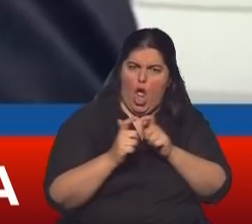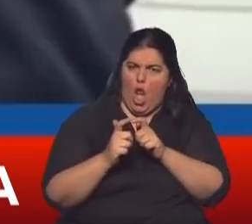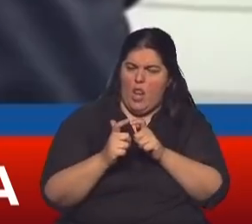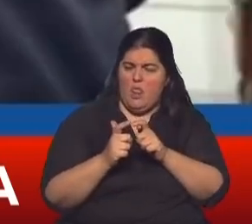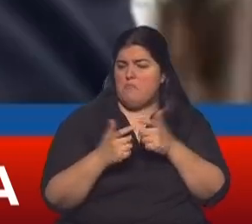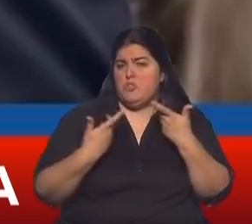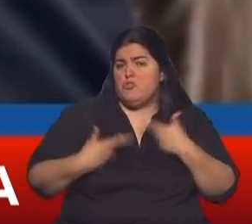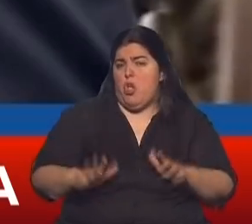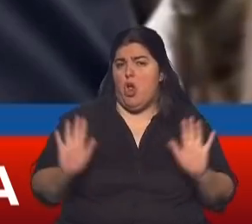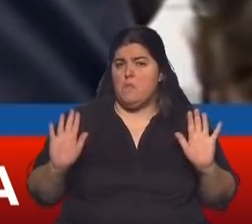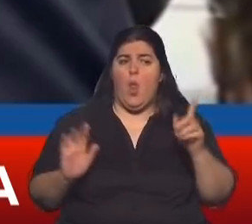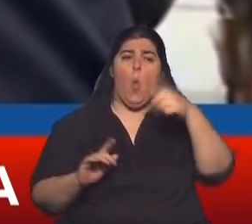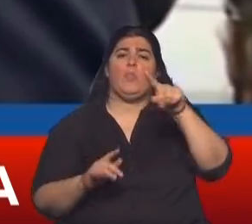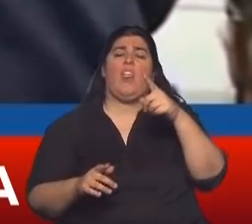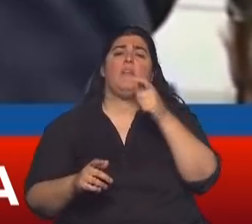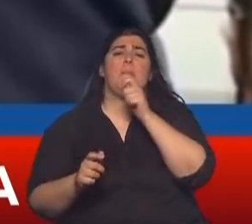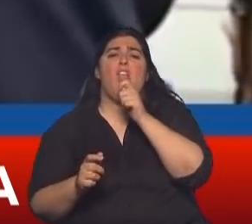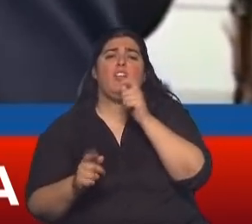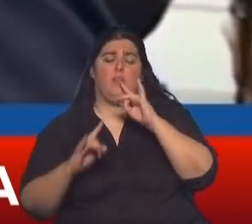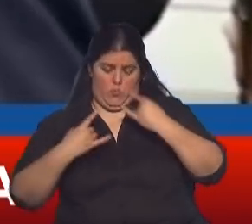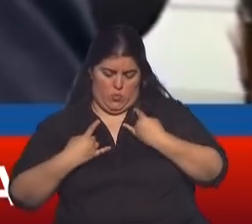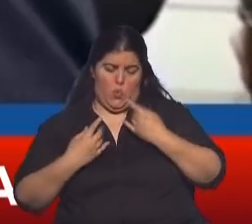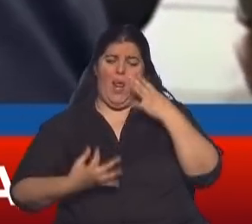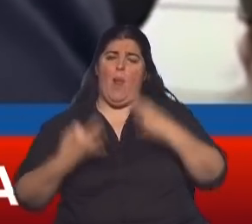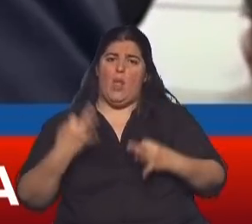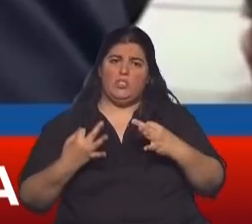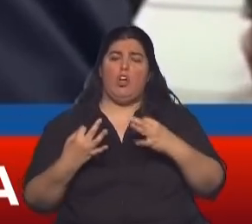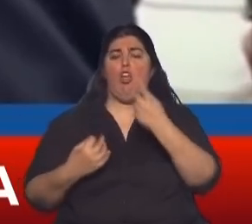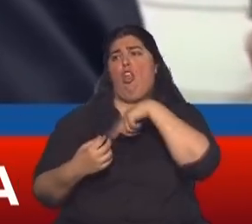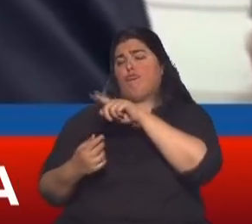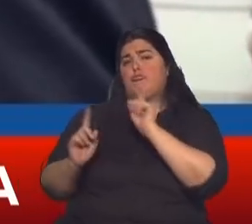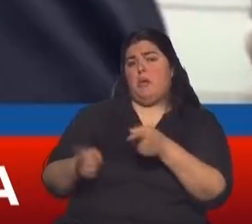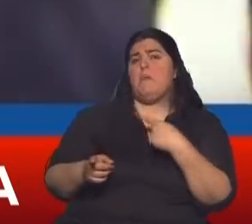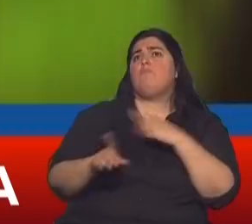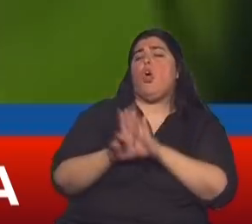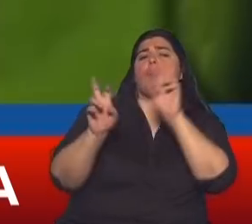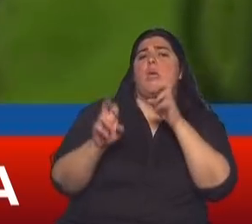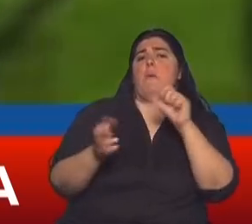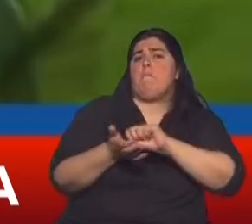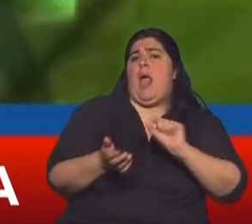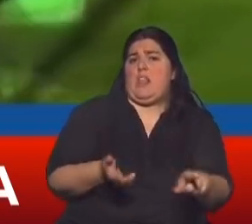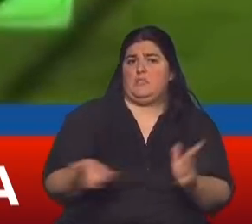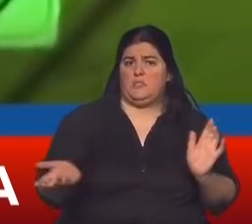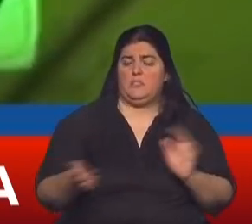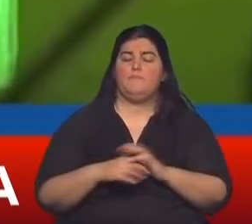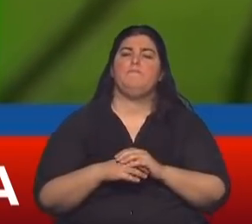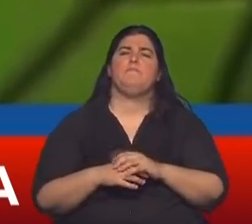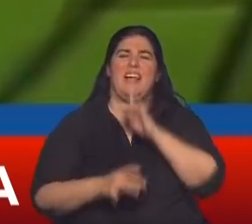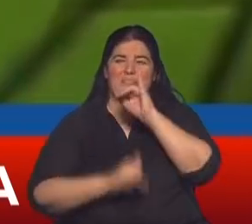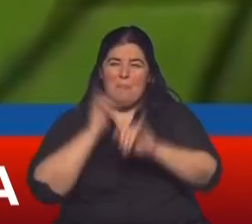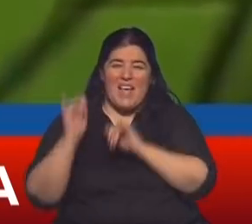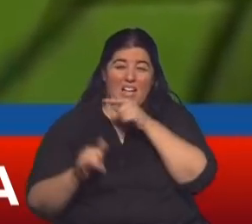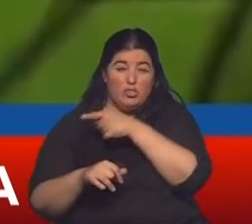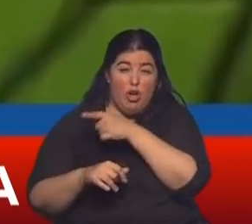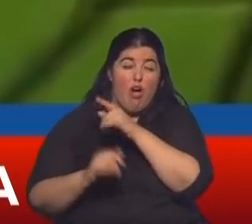normal. Ustedes también evalúan su labor periodística o sin evaluar salen. Entonces, es un tema natural. La explicación no